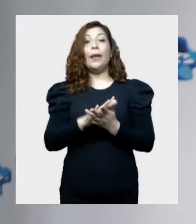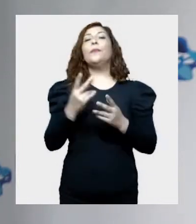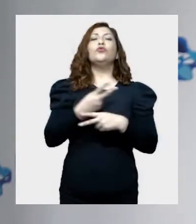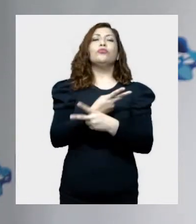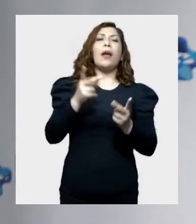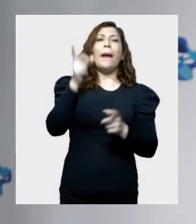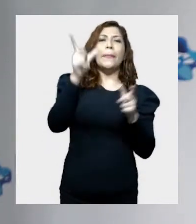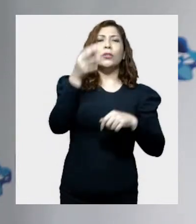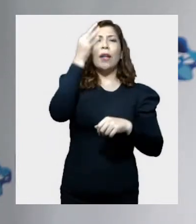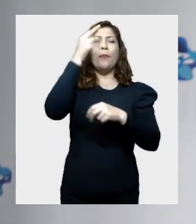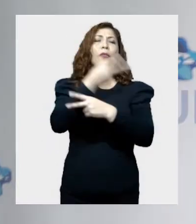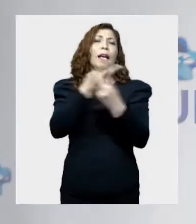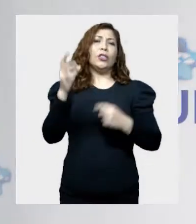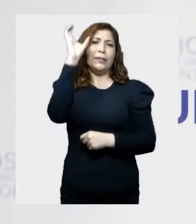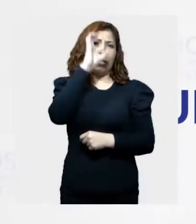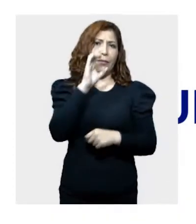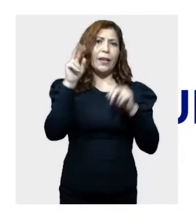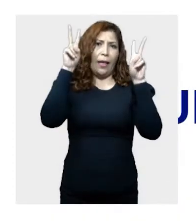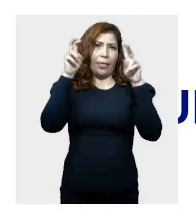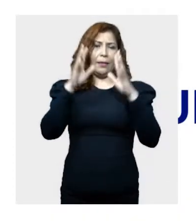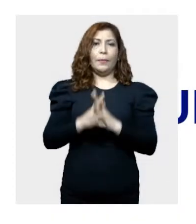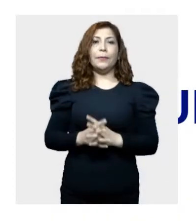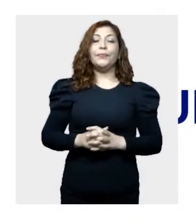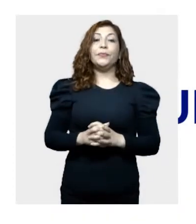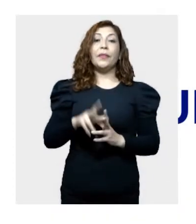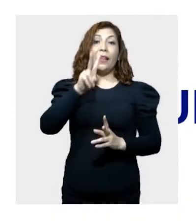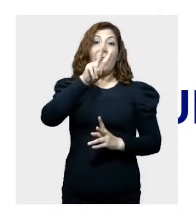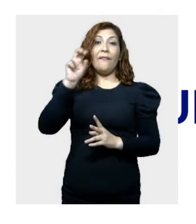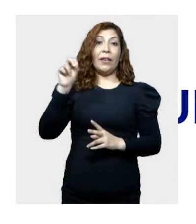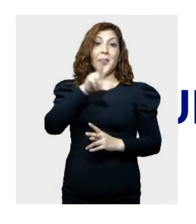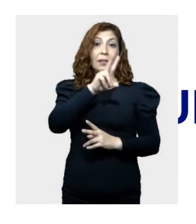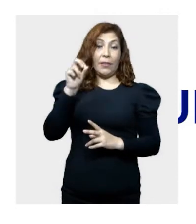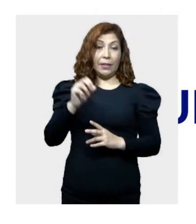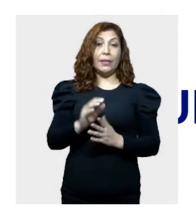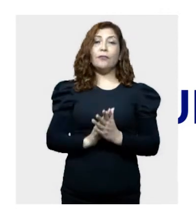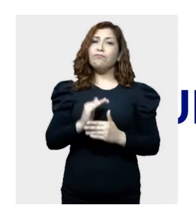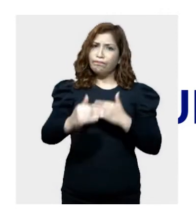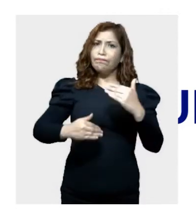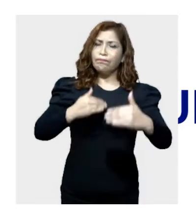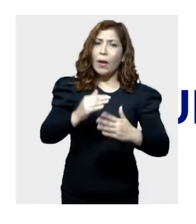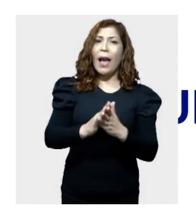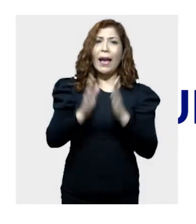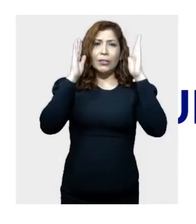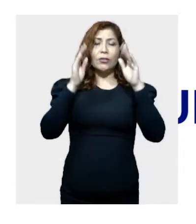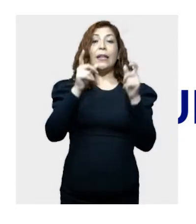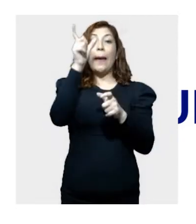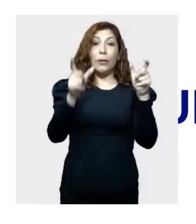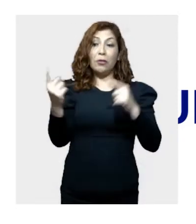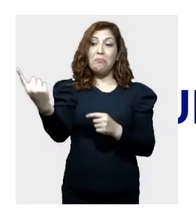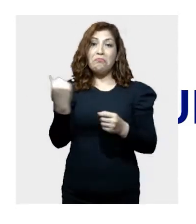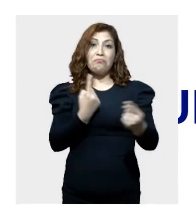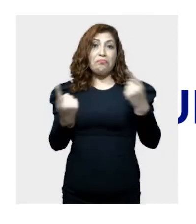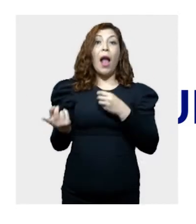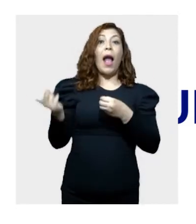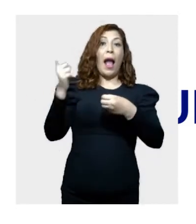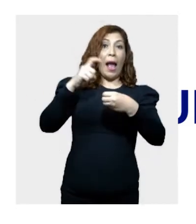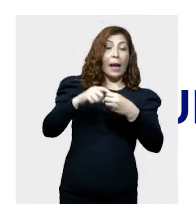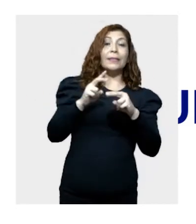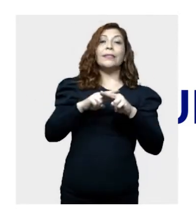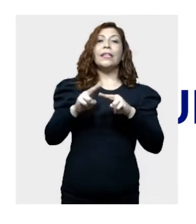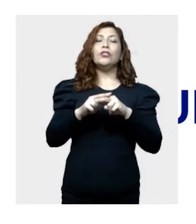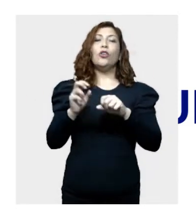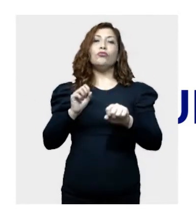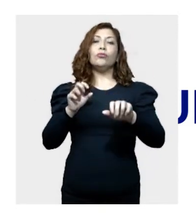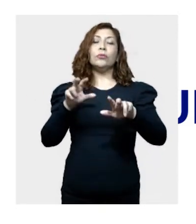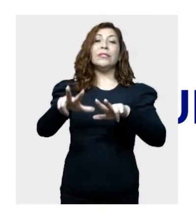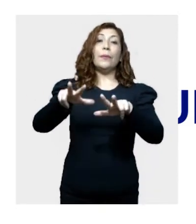publicaciones científicas en torno al tema. Durante el 2020 mantuvo la atención de los pacientes incorporados y realizó un seminario